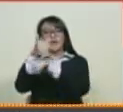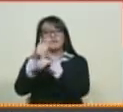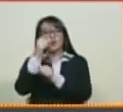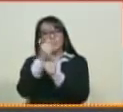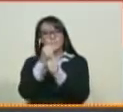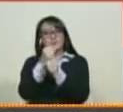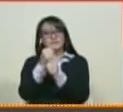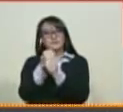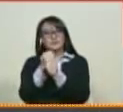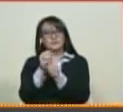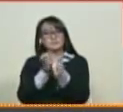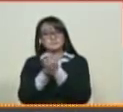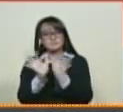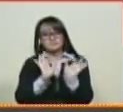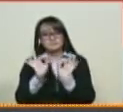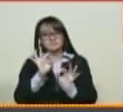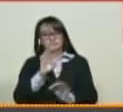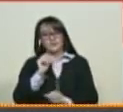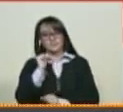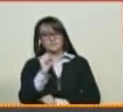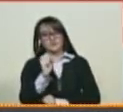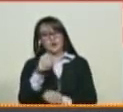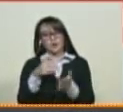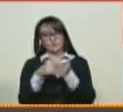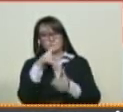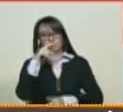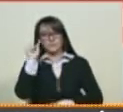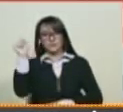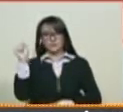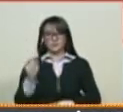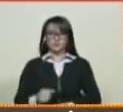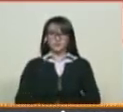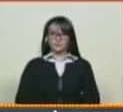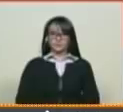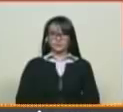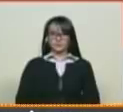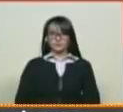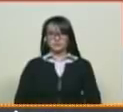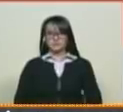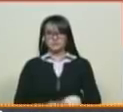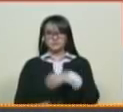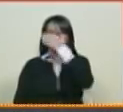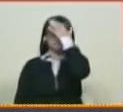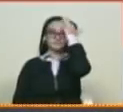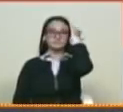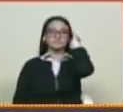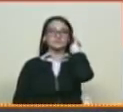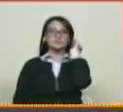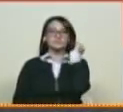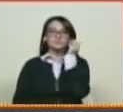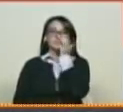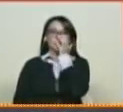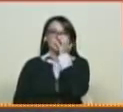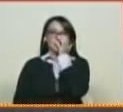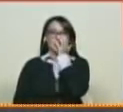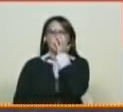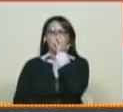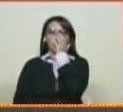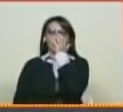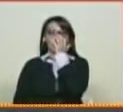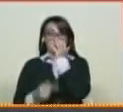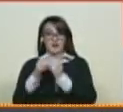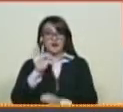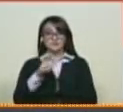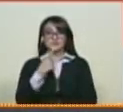del magnicidio en grado de frustración. Así lo señala Juan Requesén, así lo señala alias Bonds, y así lo señala en la confesión